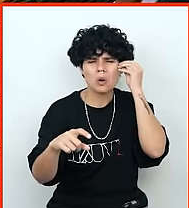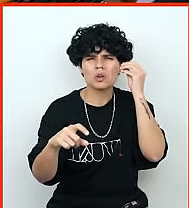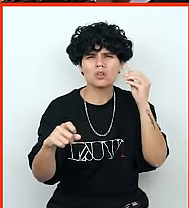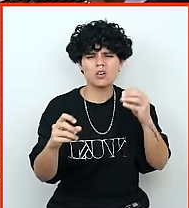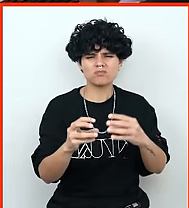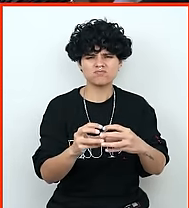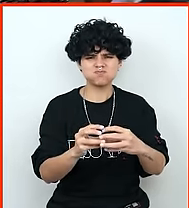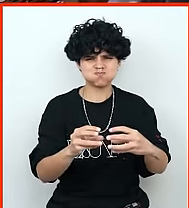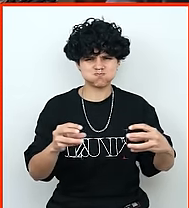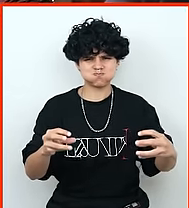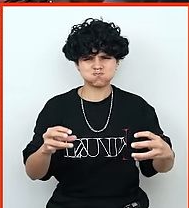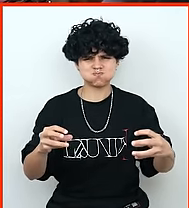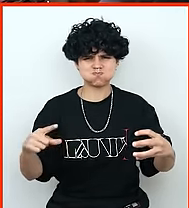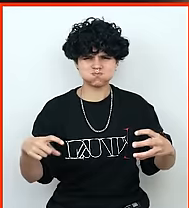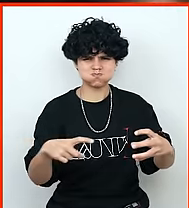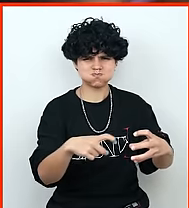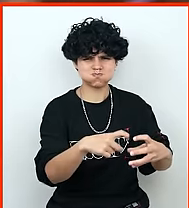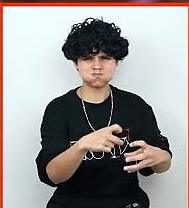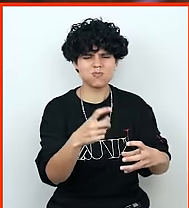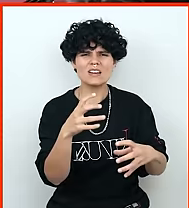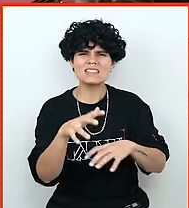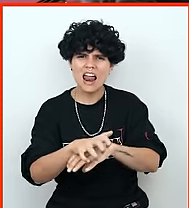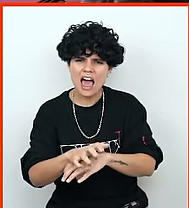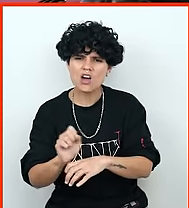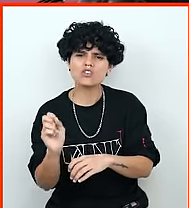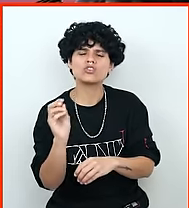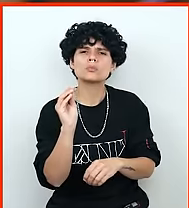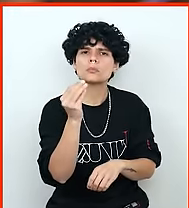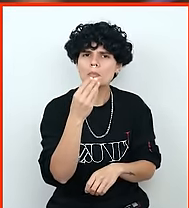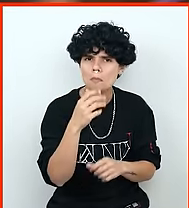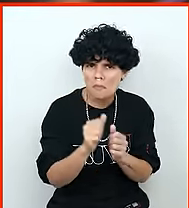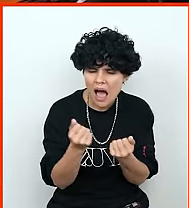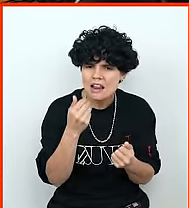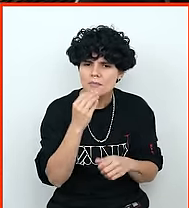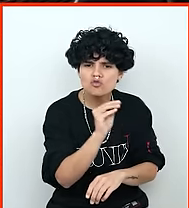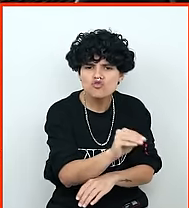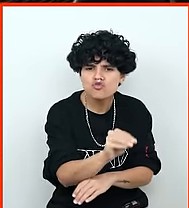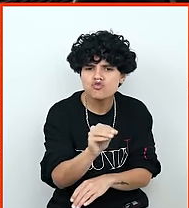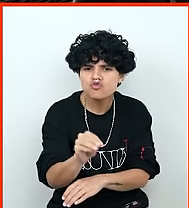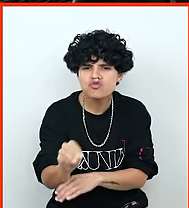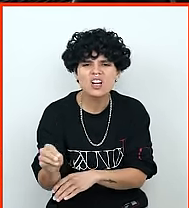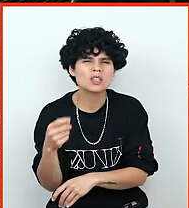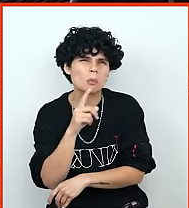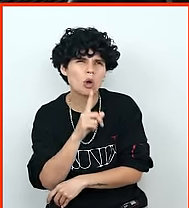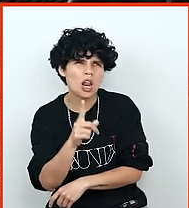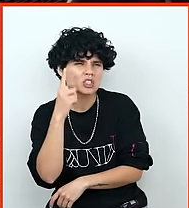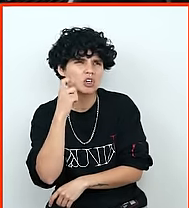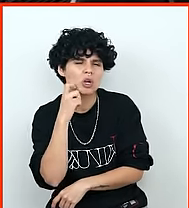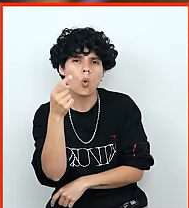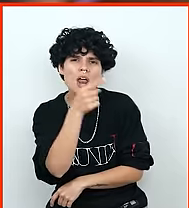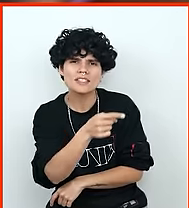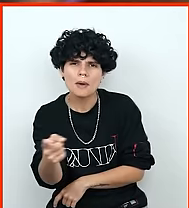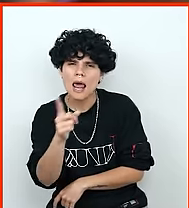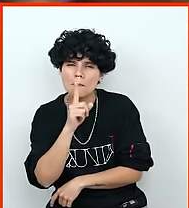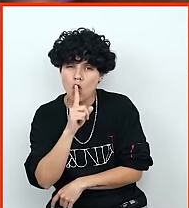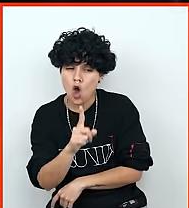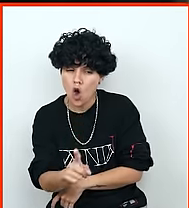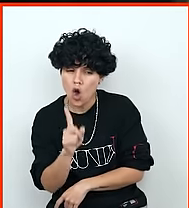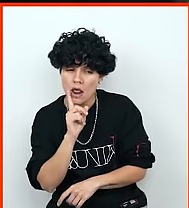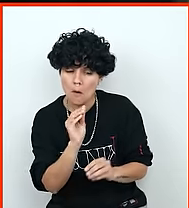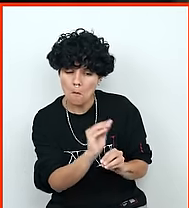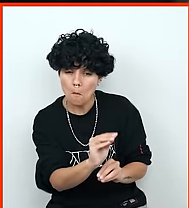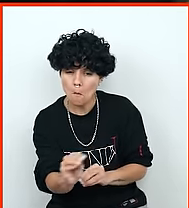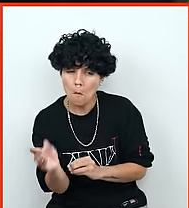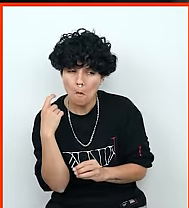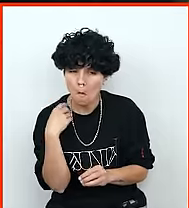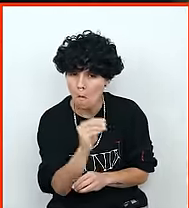como naranjos, me acuerdo, que habían harto en los árboles. Como una cuncuna. Les llevaba cuncuna, les llevaba pan. Y llevaba pasando piola, no sé, no haber sido tanto tampoco su semana. Oye,